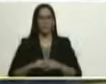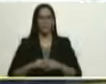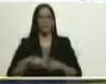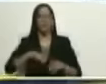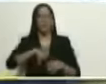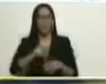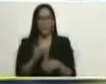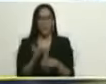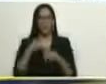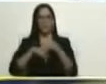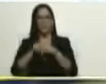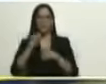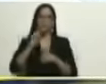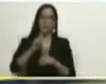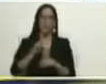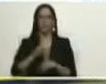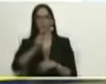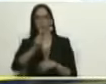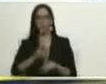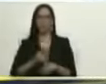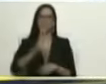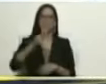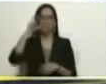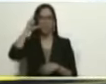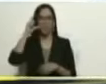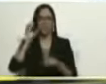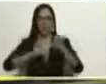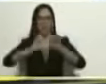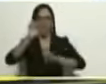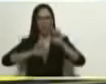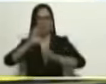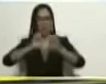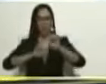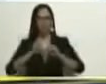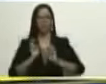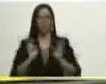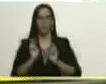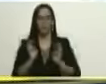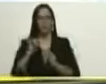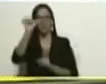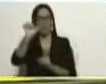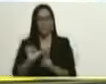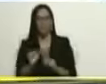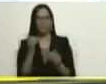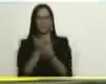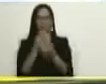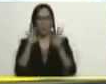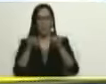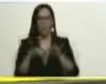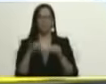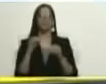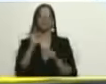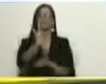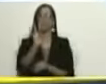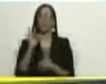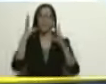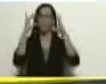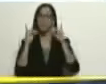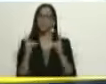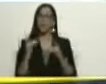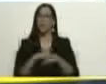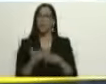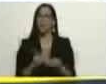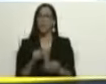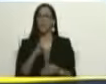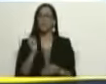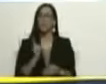de pasar uno, dos, tres días evaluando temas, analizando documentos, tomando decisiones. Porque no debe ser